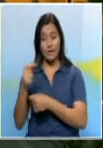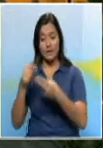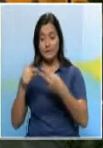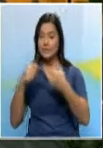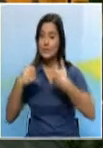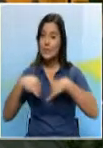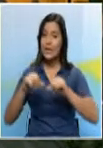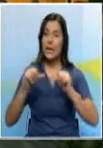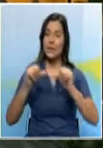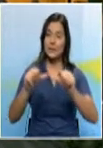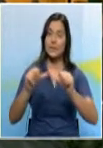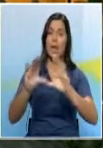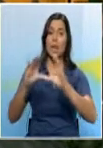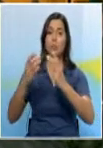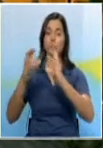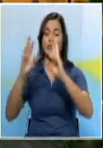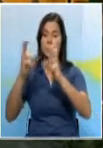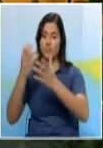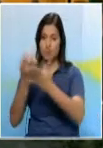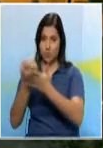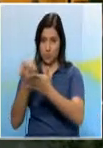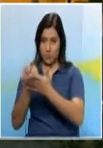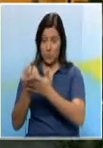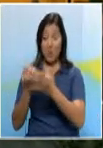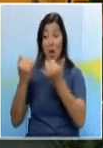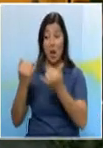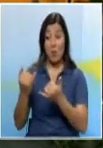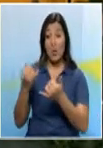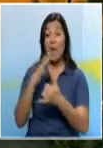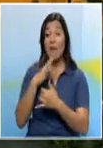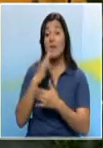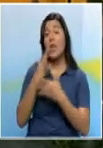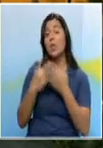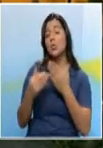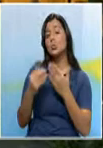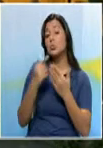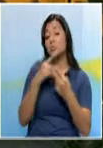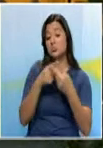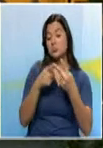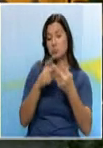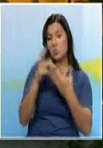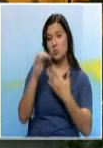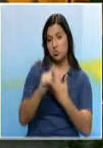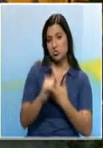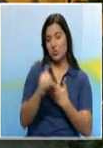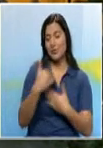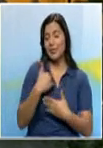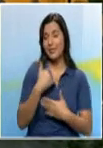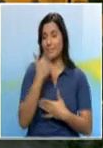El legislador Guevara nos habla acerca de algunos puntos que, según él, los dos proyectos pues presentan como